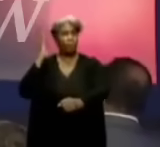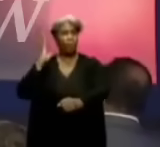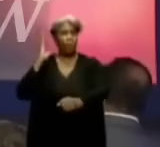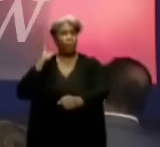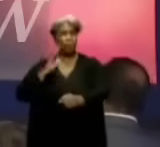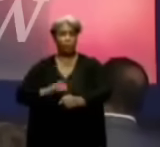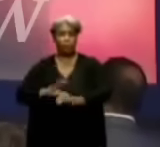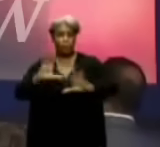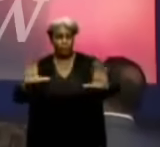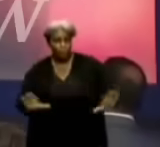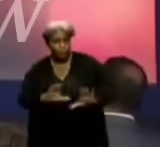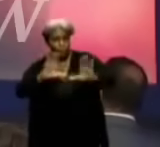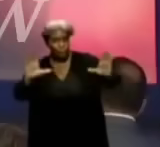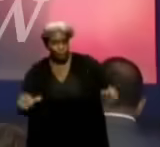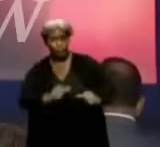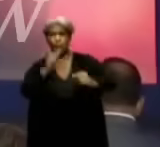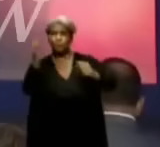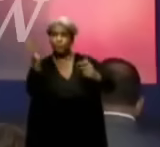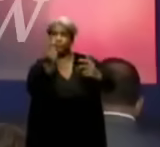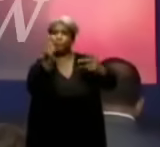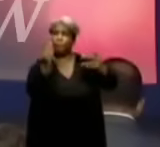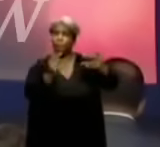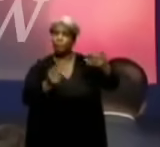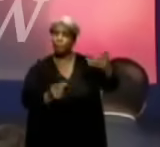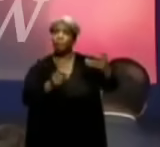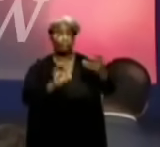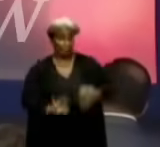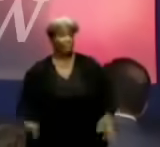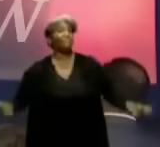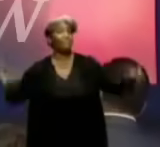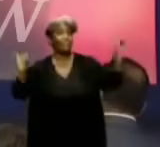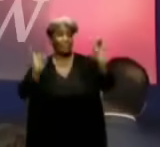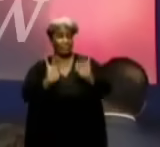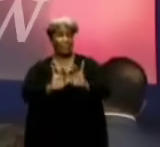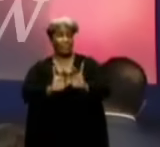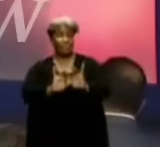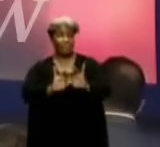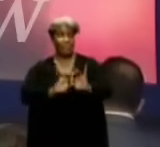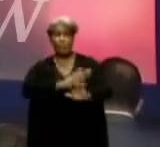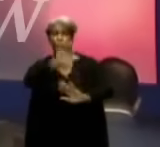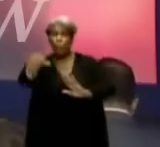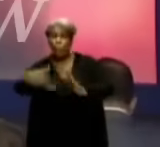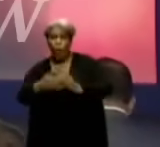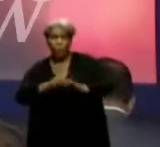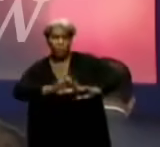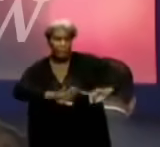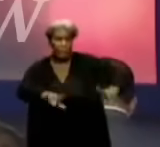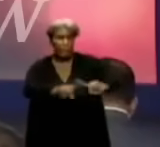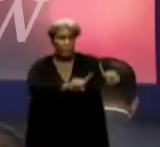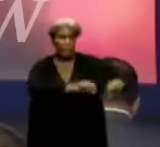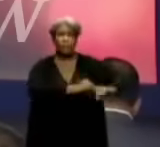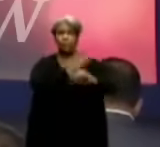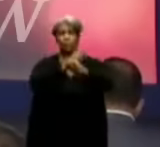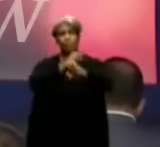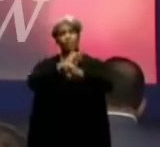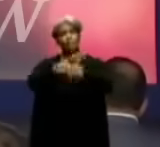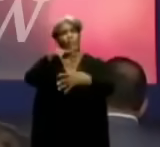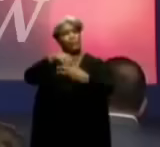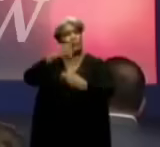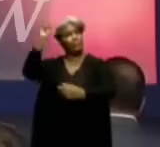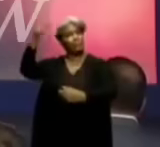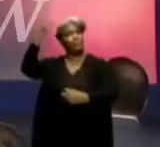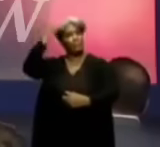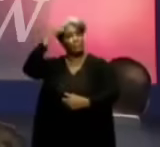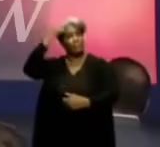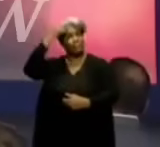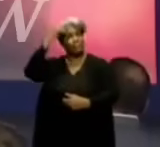de acciones muy importantes de todas las diferentes instituciones del gobierno. En